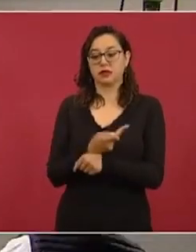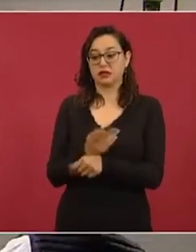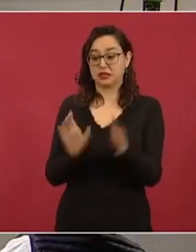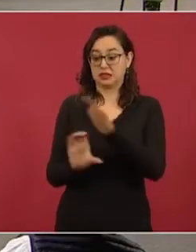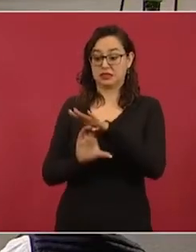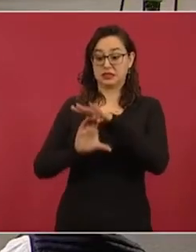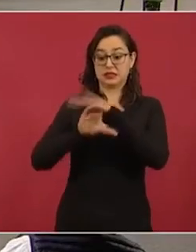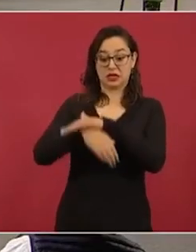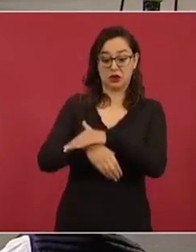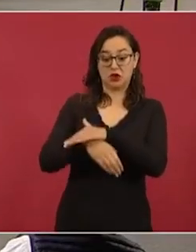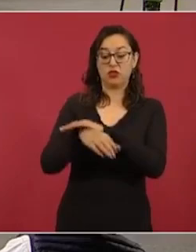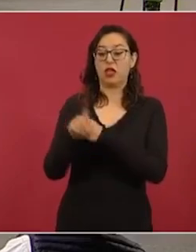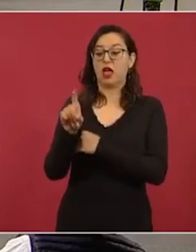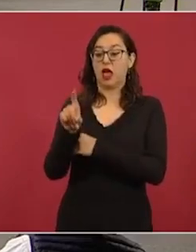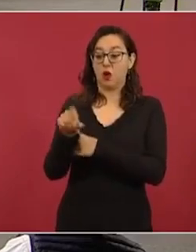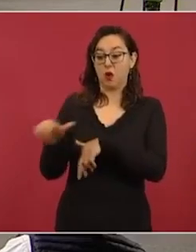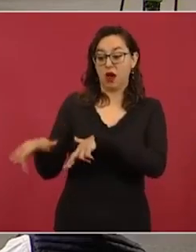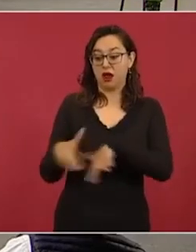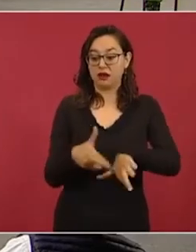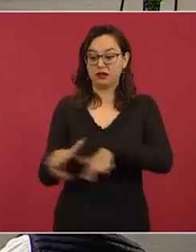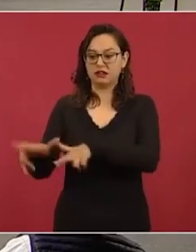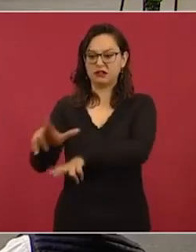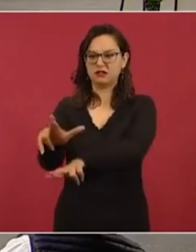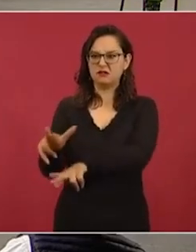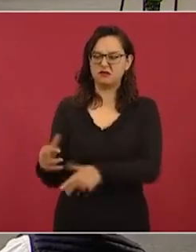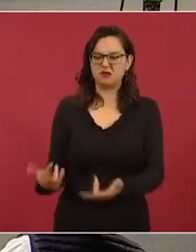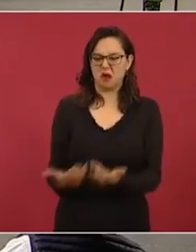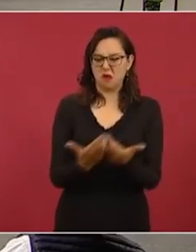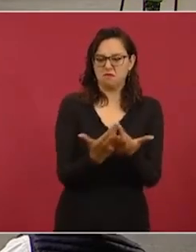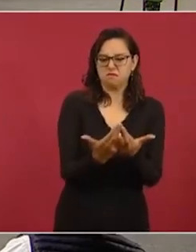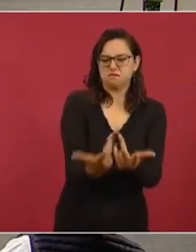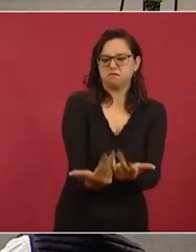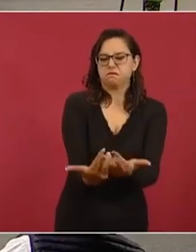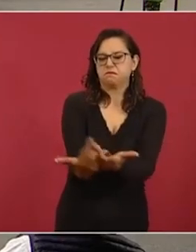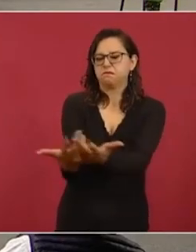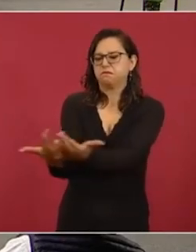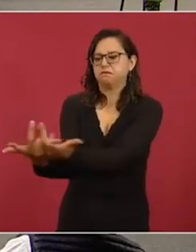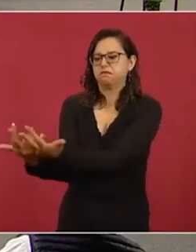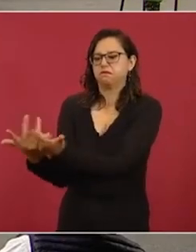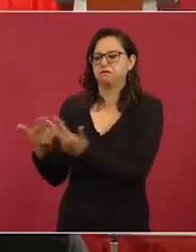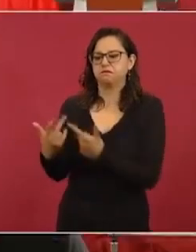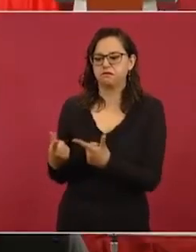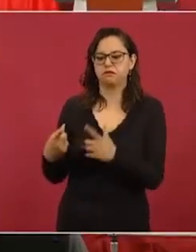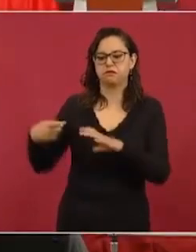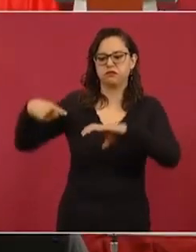cenotes para hacer ríos subterráneos.